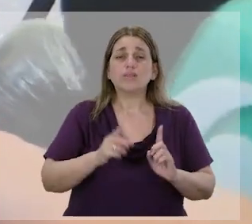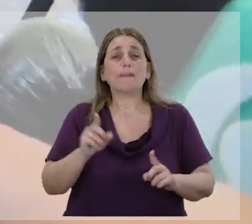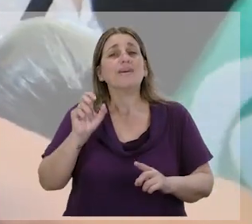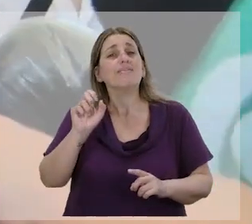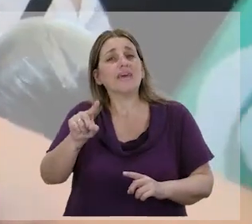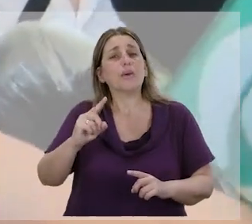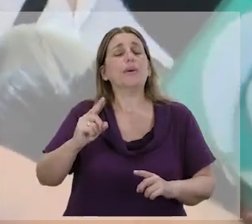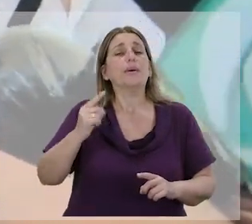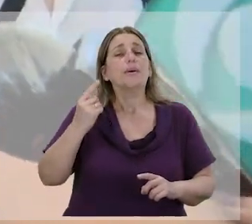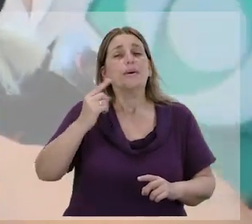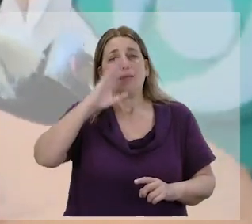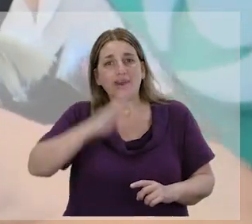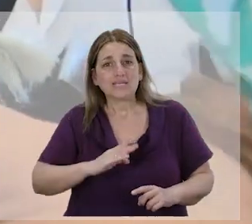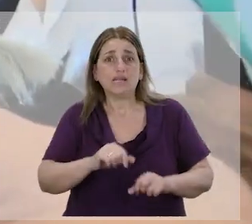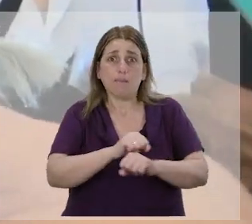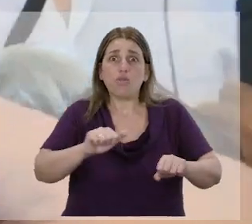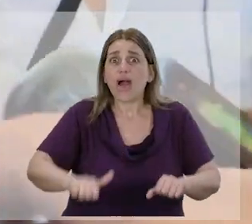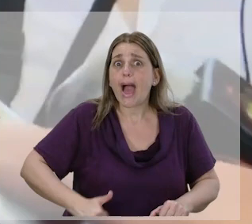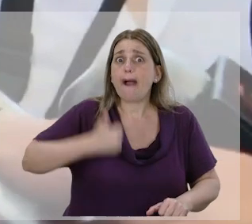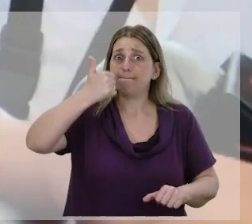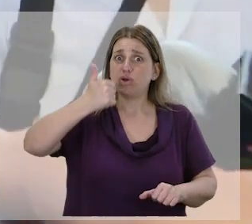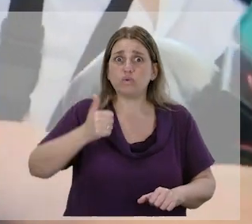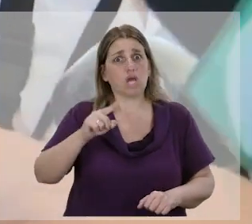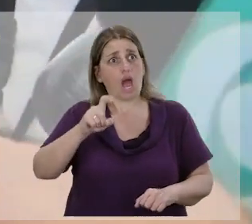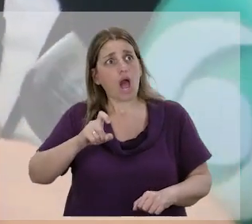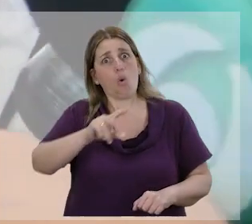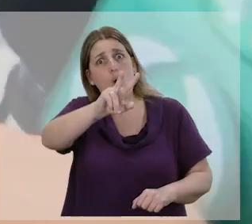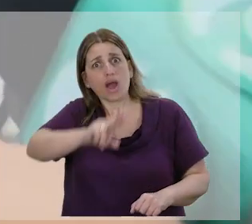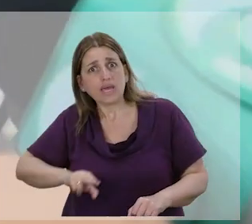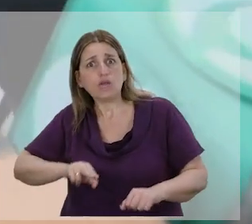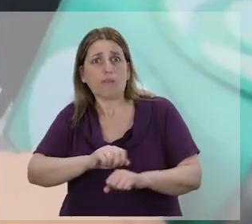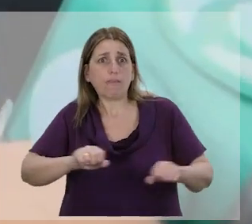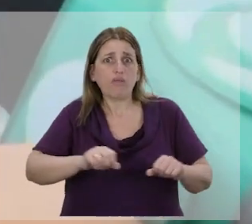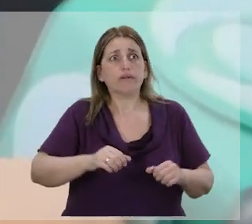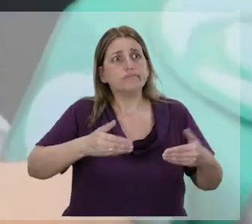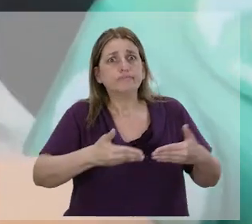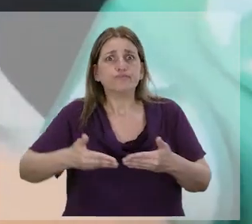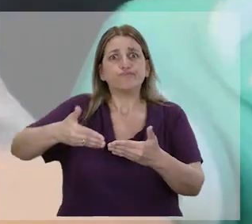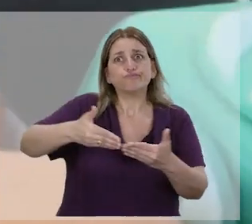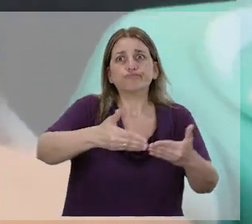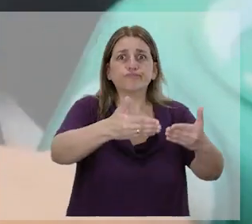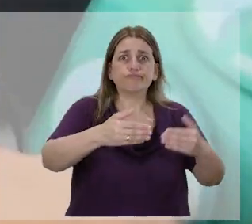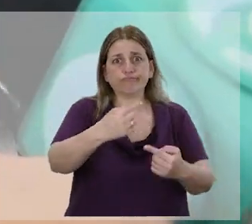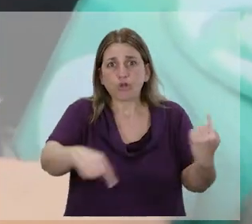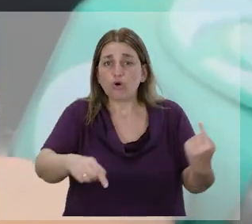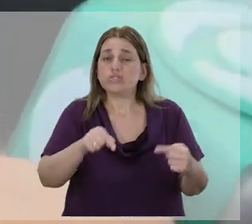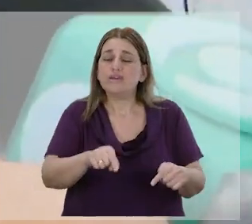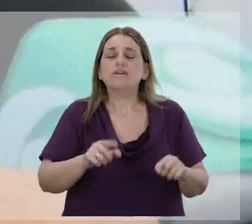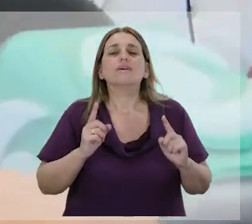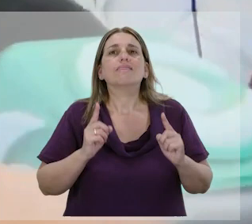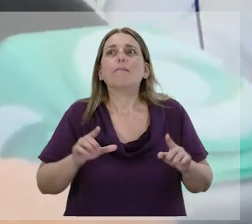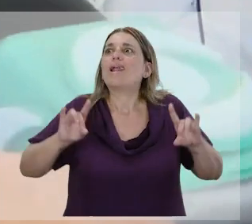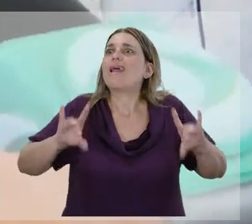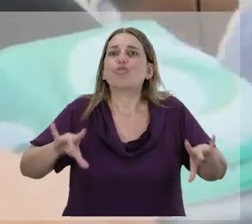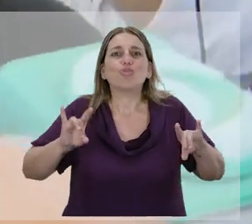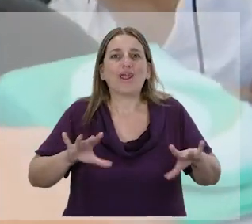del sur de Río Grande en usar esta vía fluvial como medio de transporte, y además la